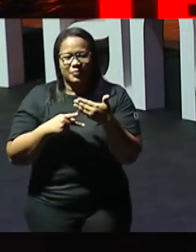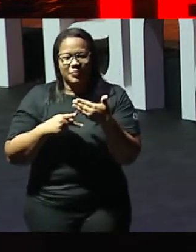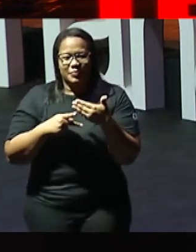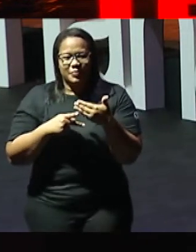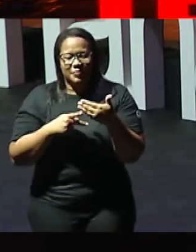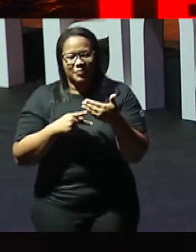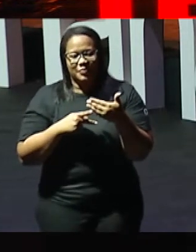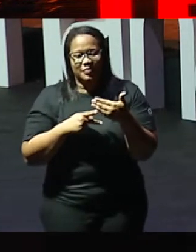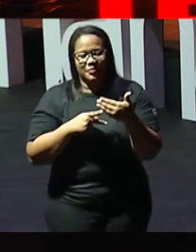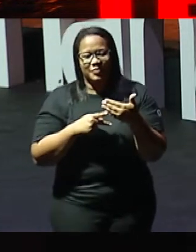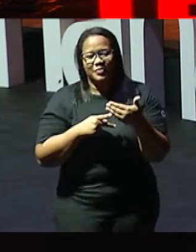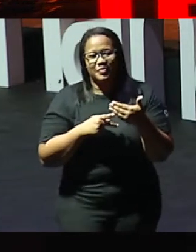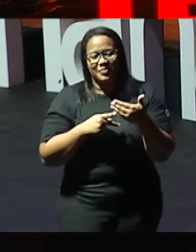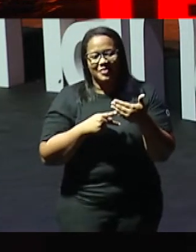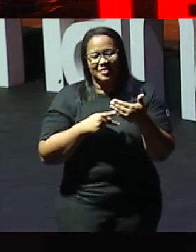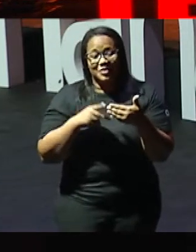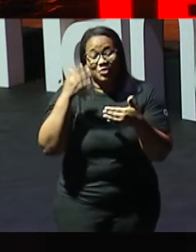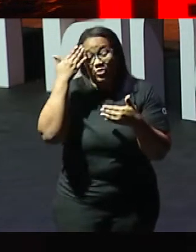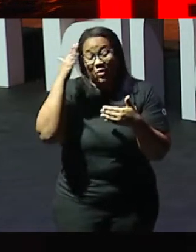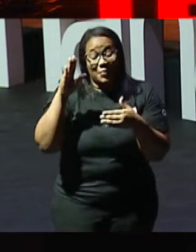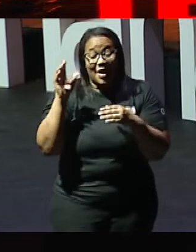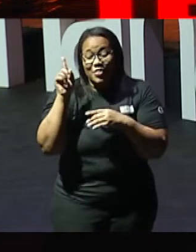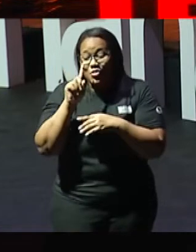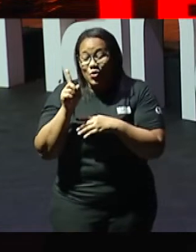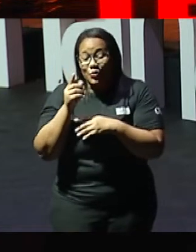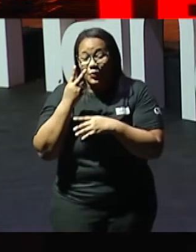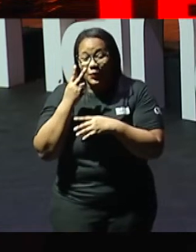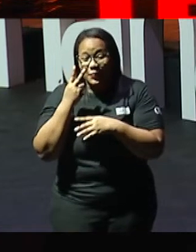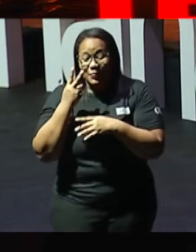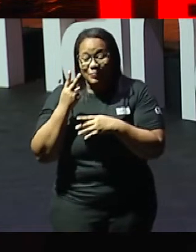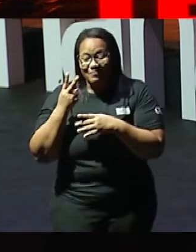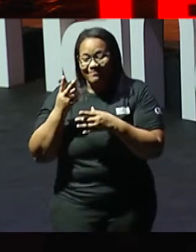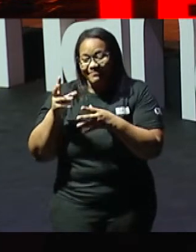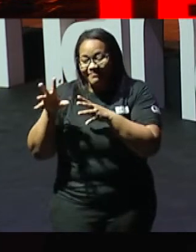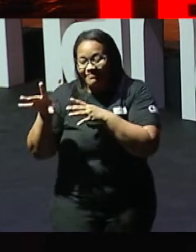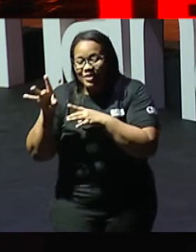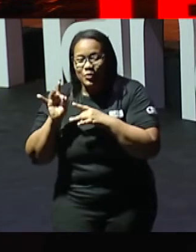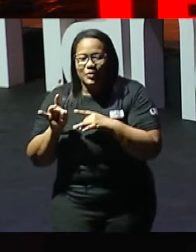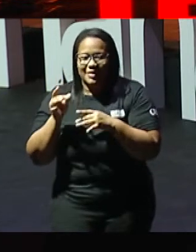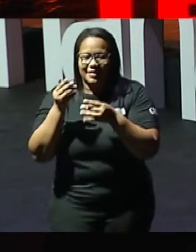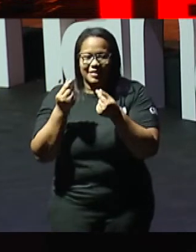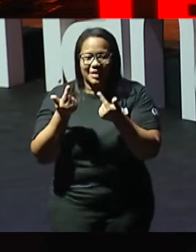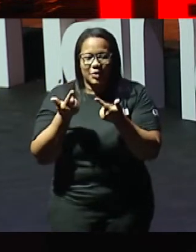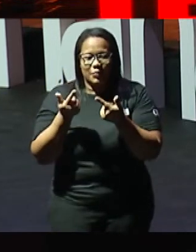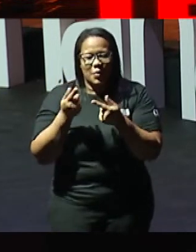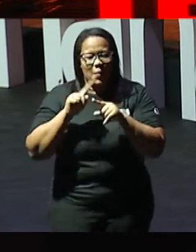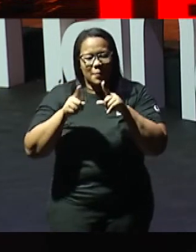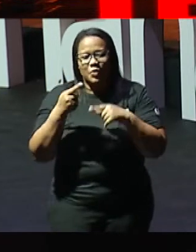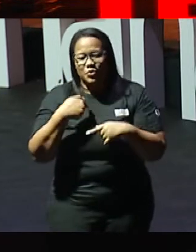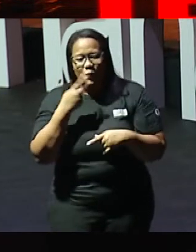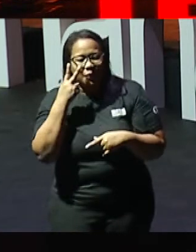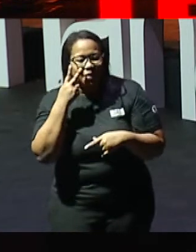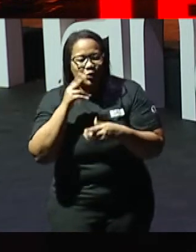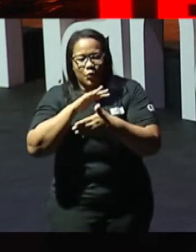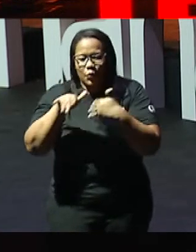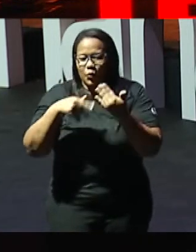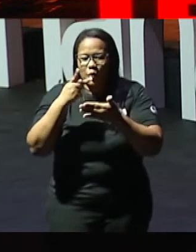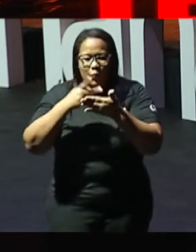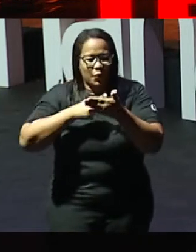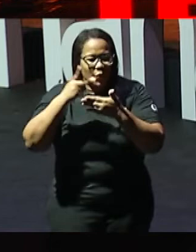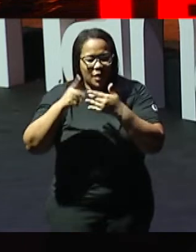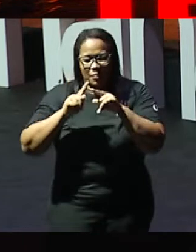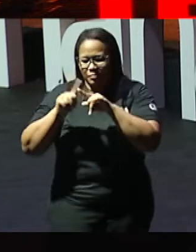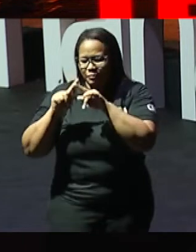el destornillador y yo visto los capítulos américas totales lo desarmamos entero y nosotros pudimos hacer una